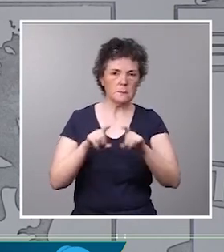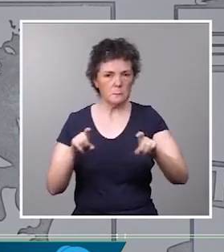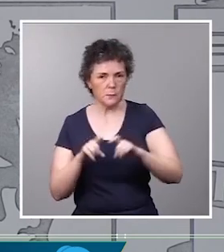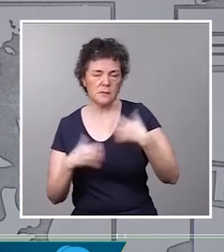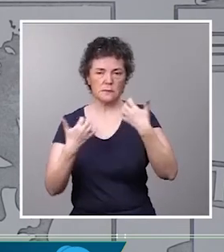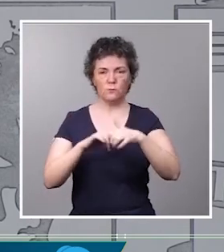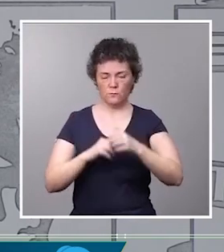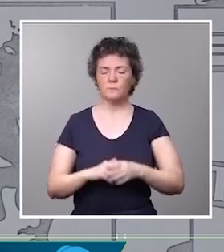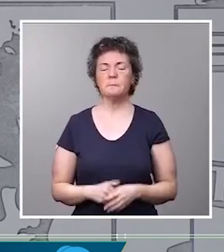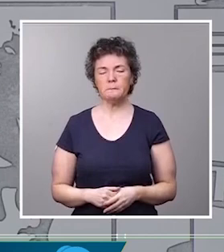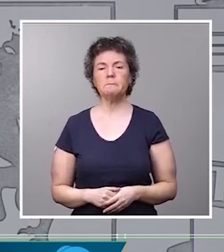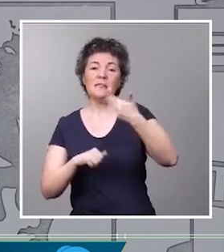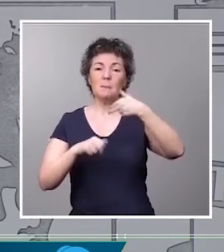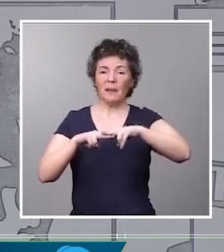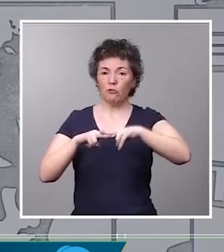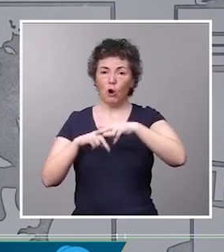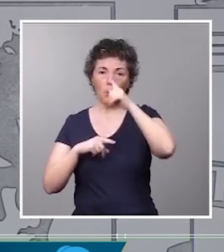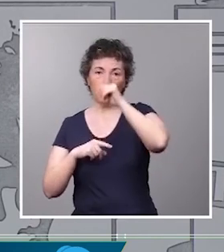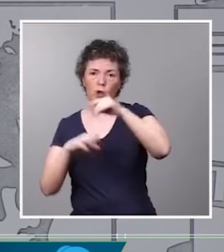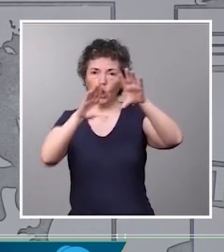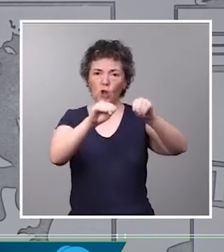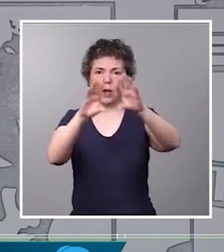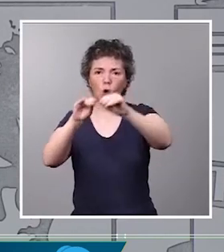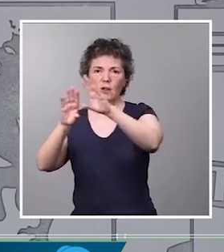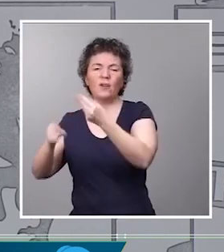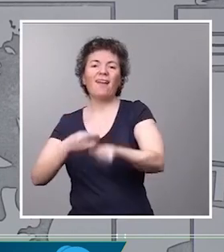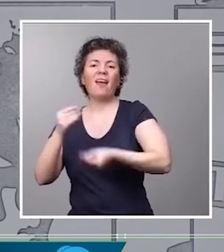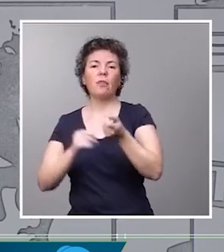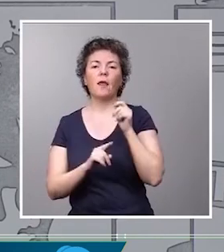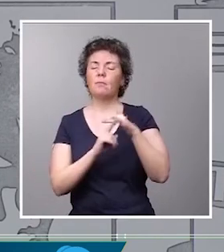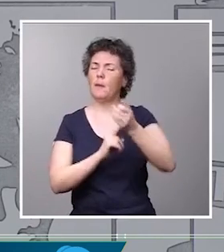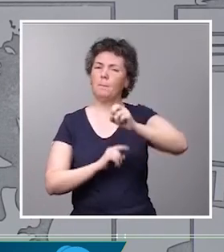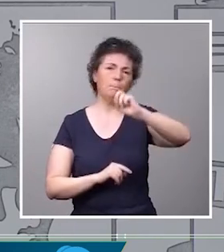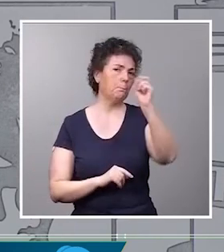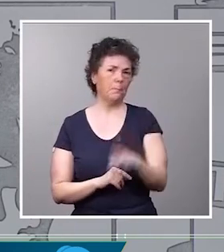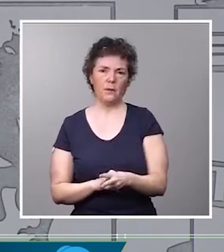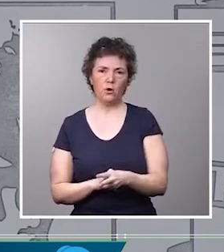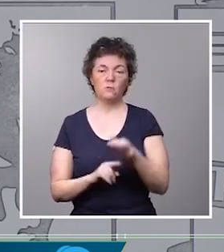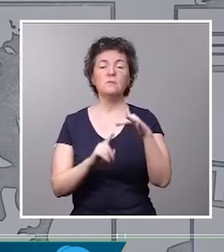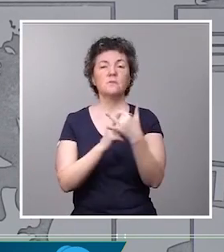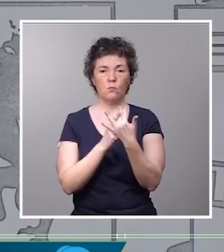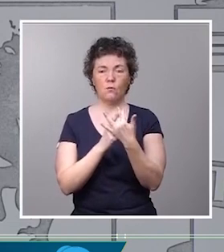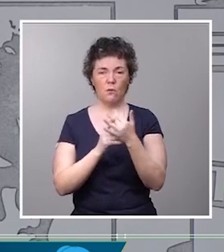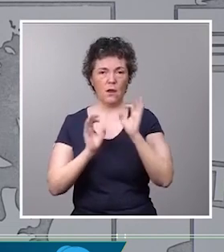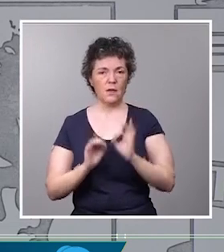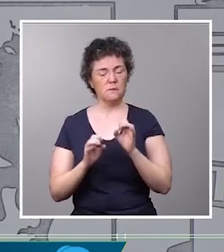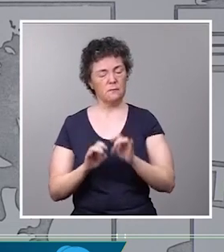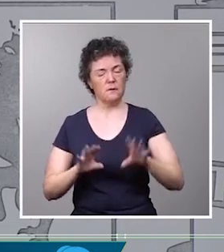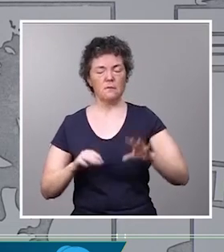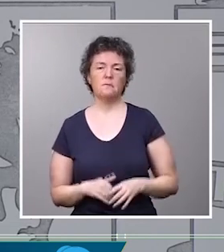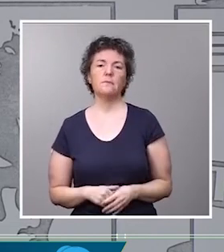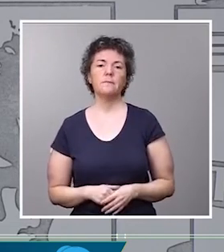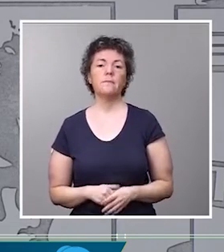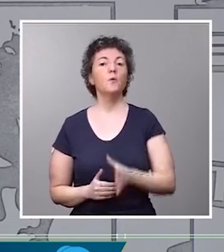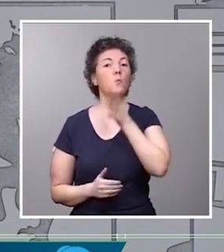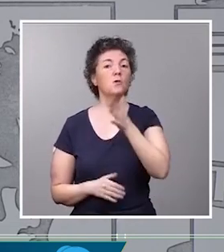presupuestos, por eso si dan todos ustedes cuenta, llegan hasta el 31 de diciembre, los próximos presupuestos, Bruselas ya ha anunciado que hay que